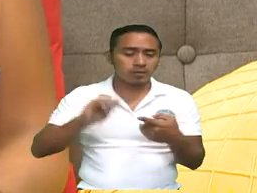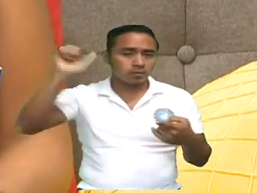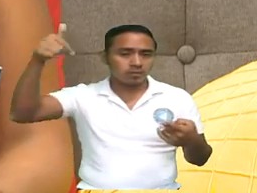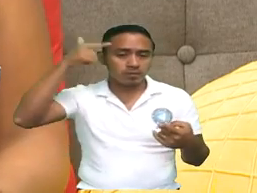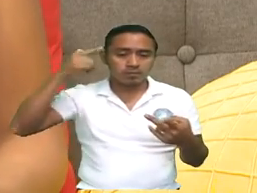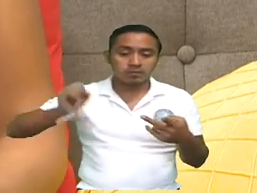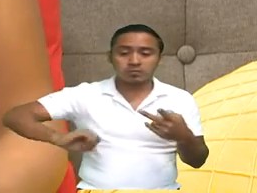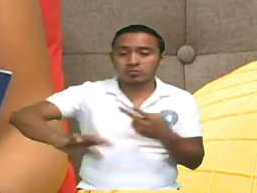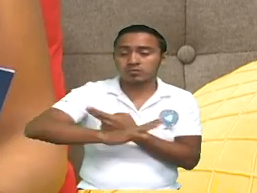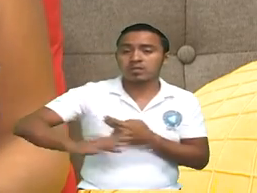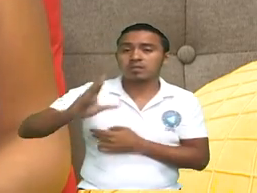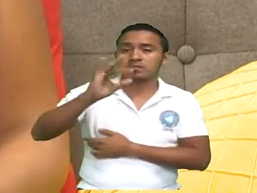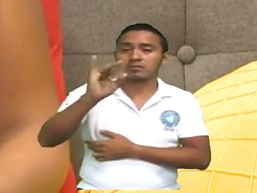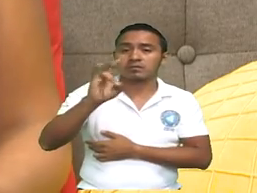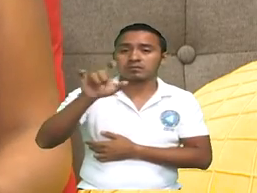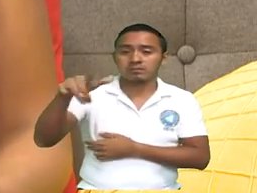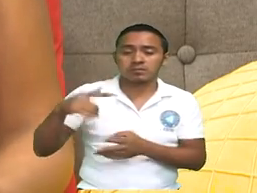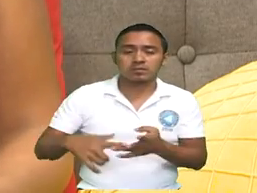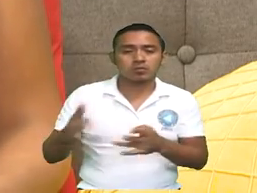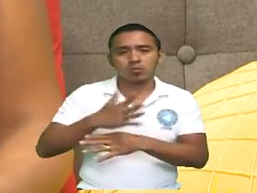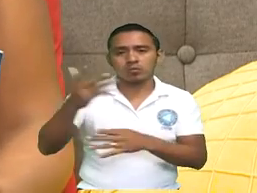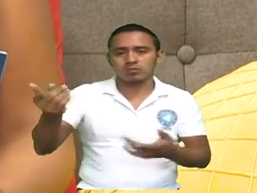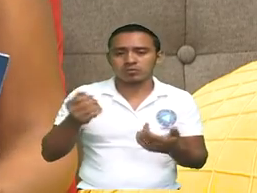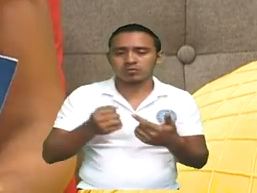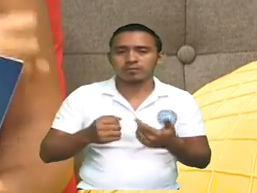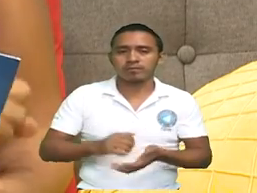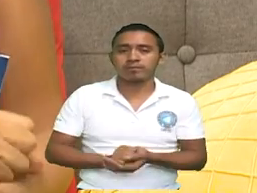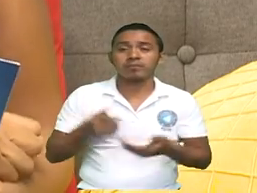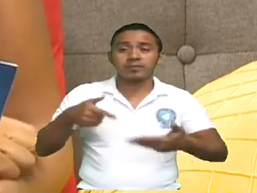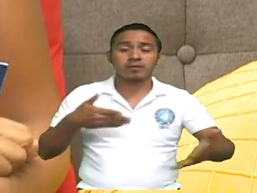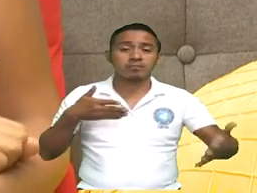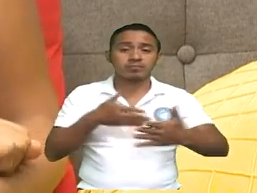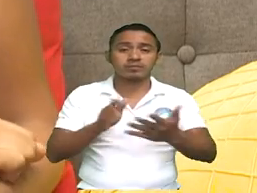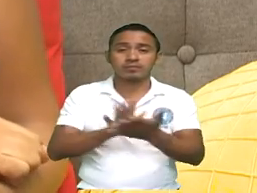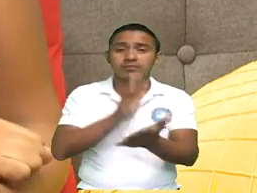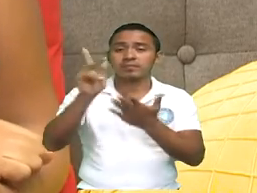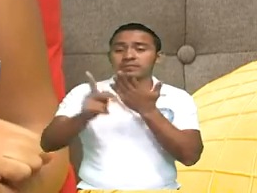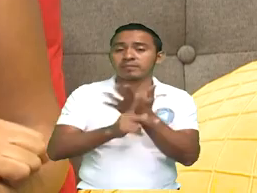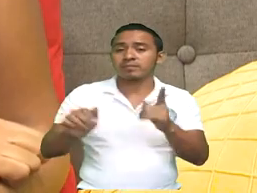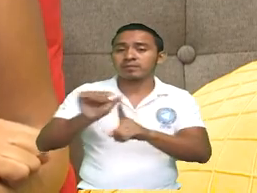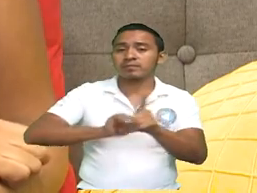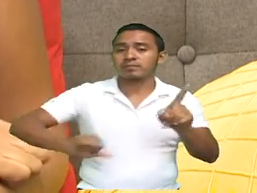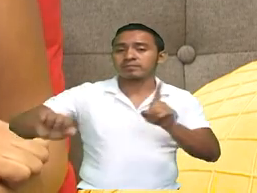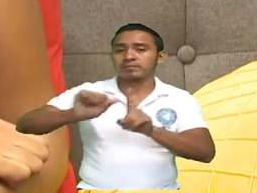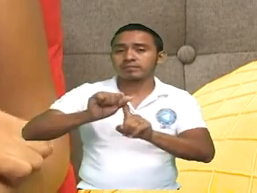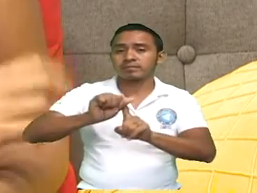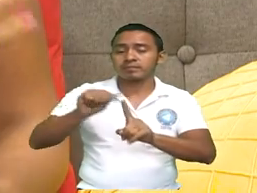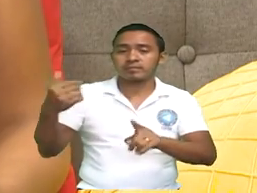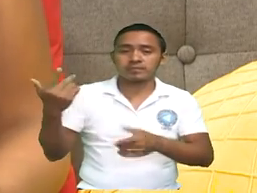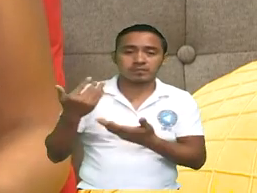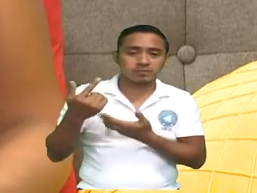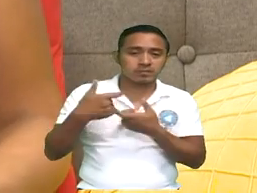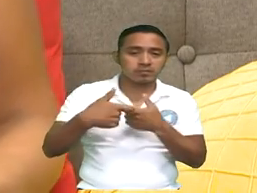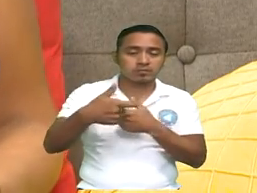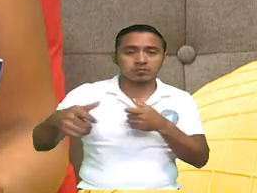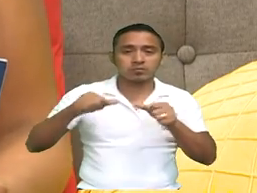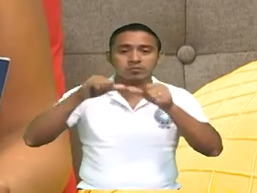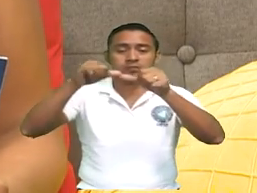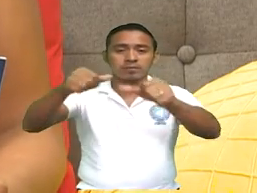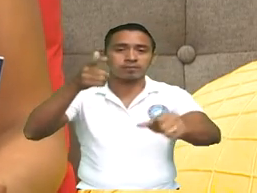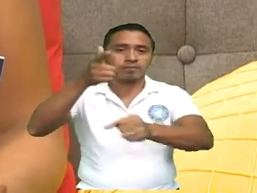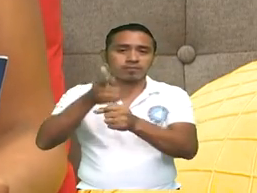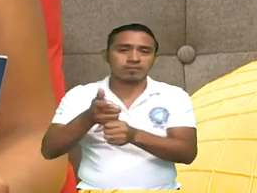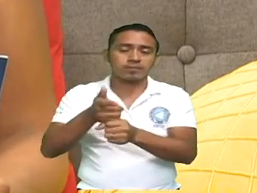sociedad civil y diferentes sectores. Hasta aquí llegamos con nuestro programa desde el Parlamento. Les invitamos a que continúen